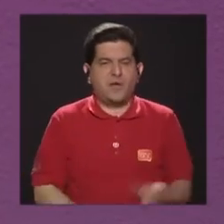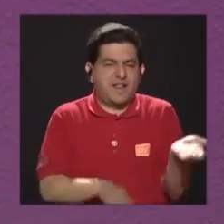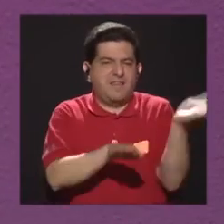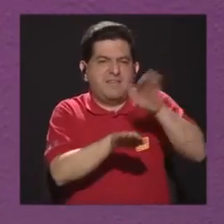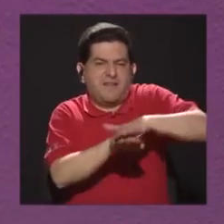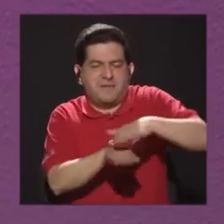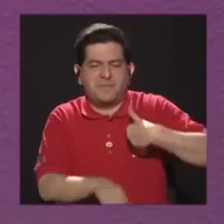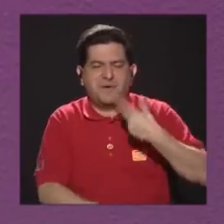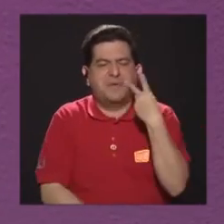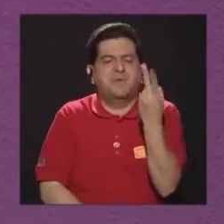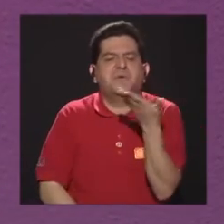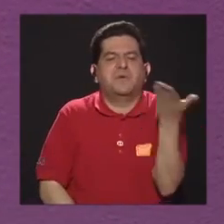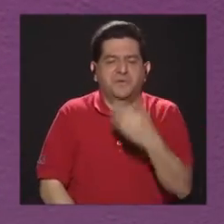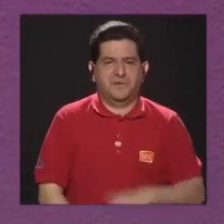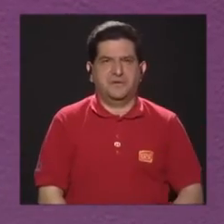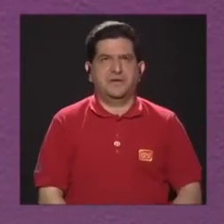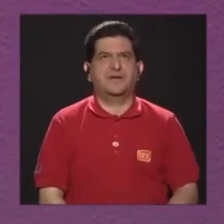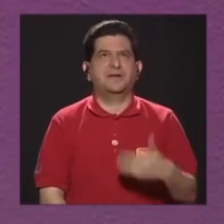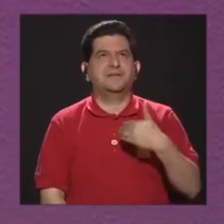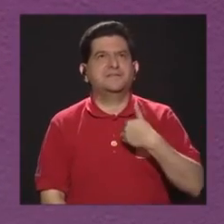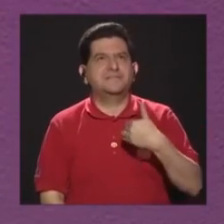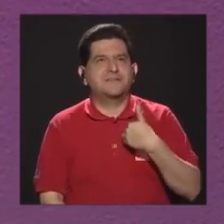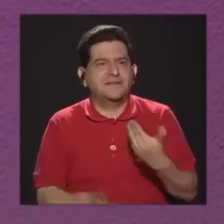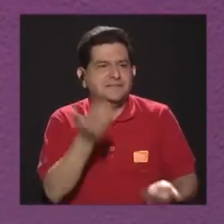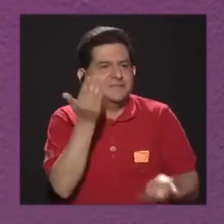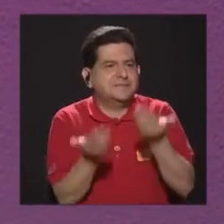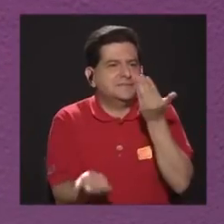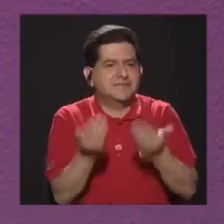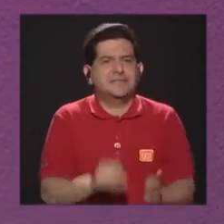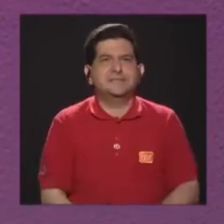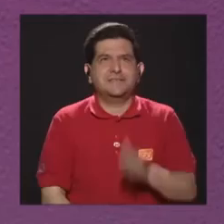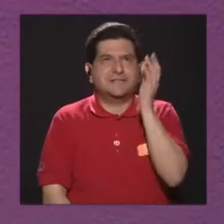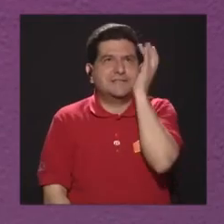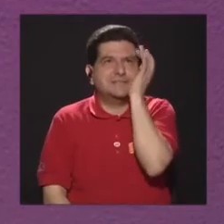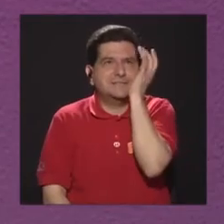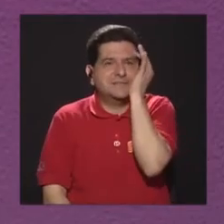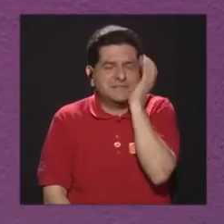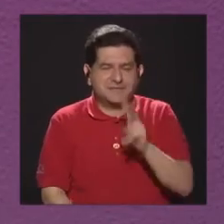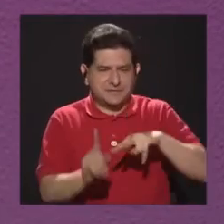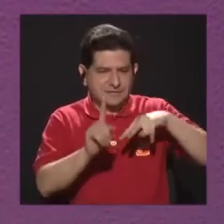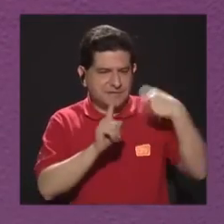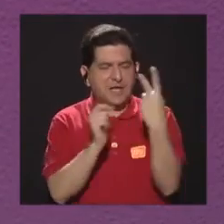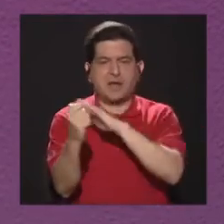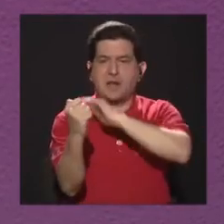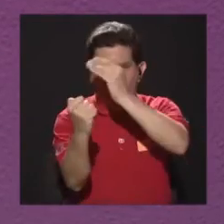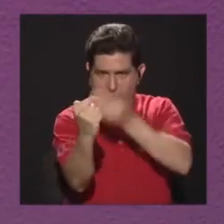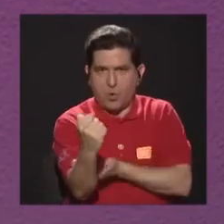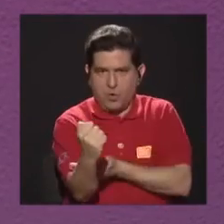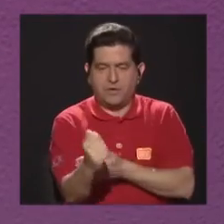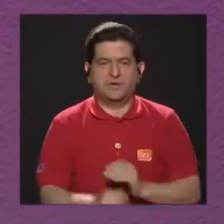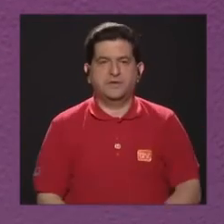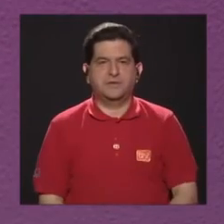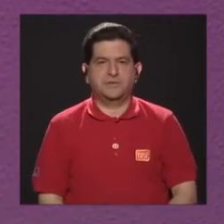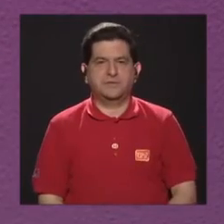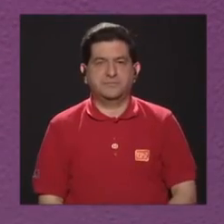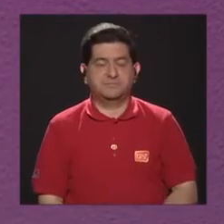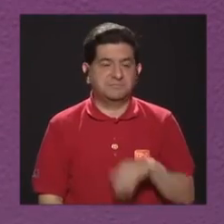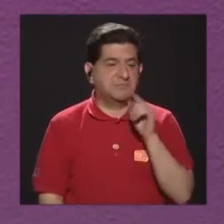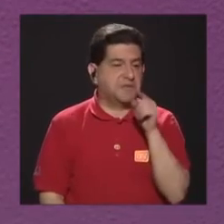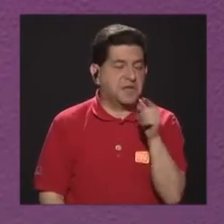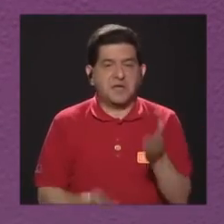uno lo que ve aquí es que hay una preocupación desde el punto de vista del poder de